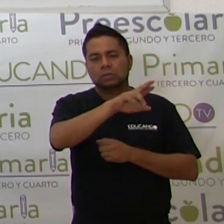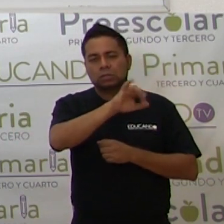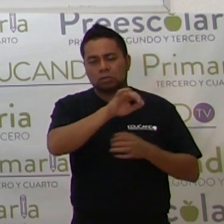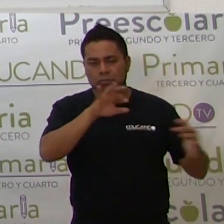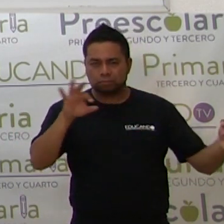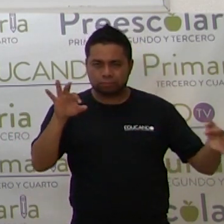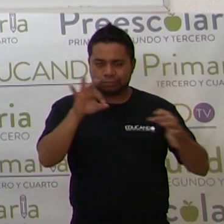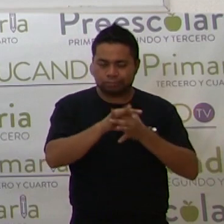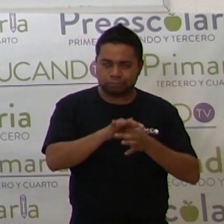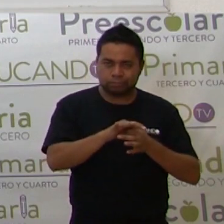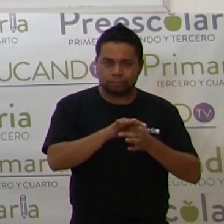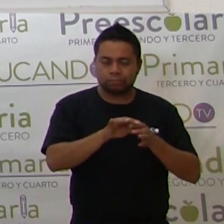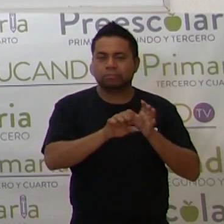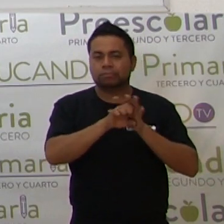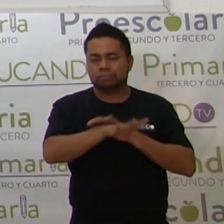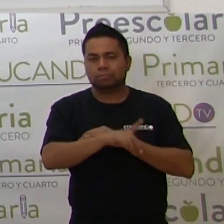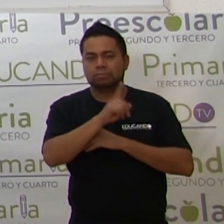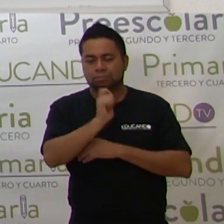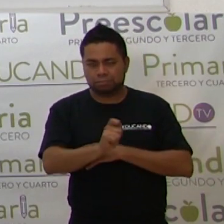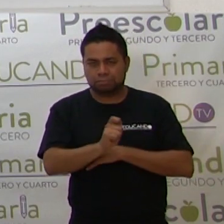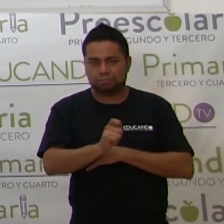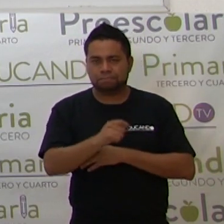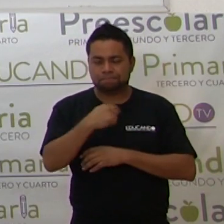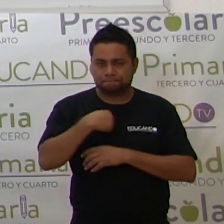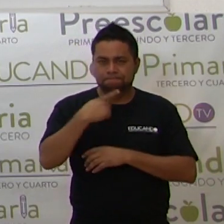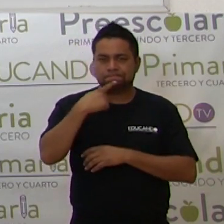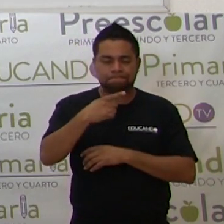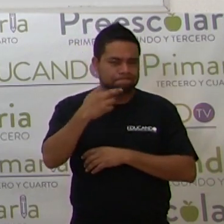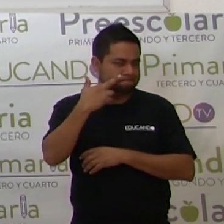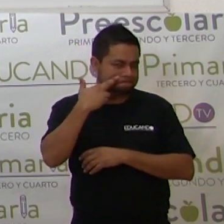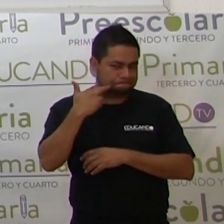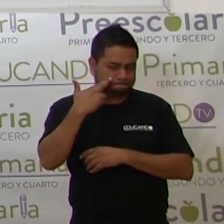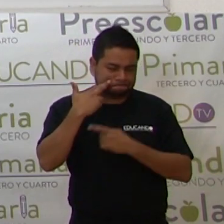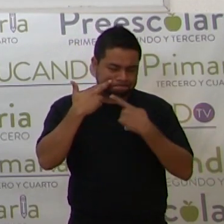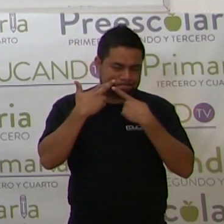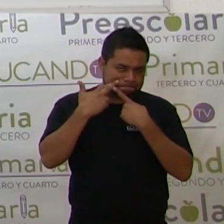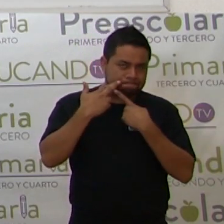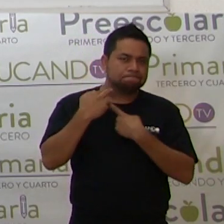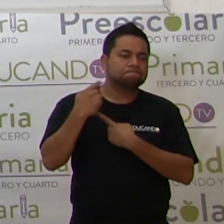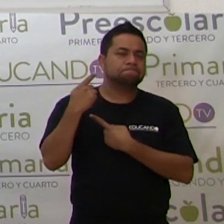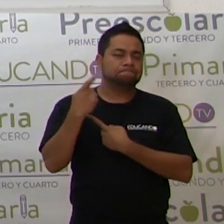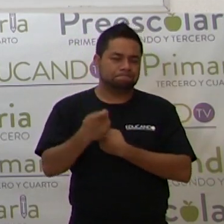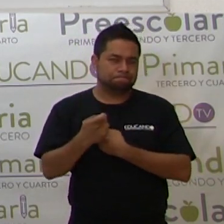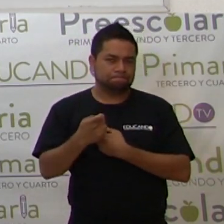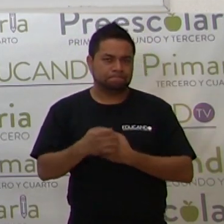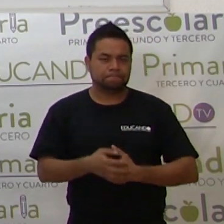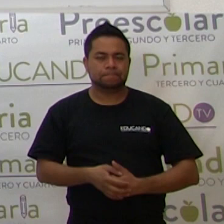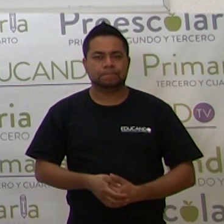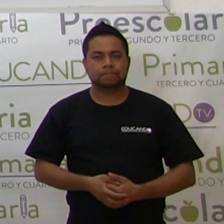Me refiero a que cuando hablamos de ratones, nos está dando